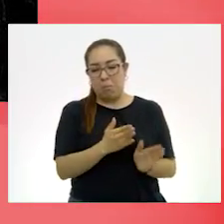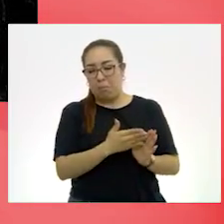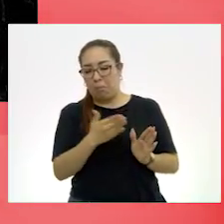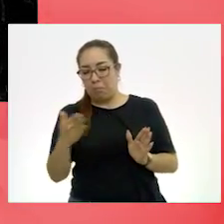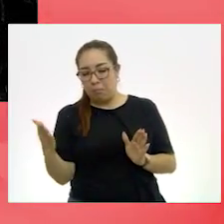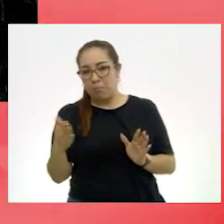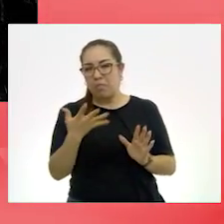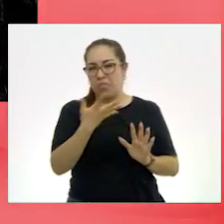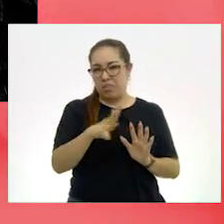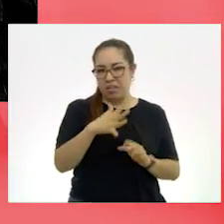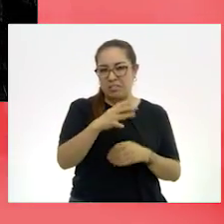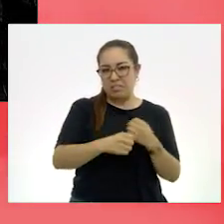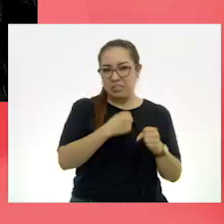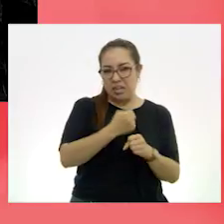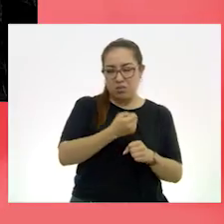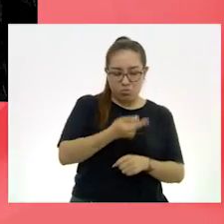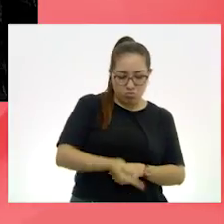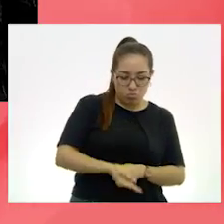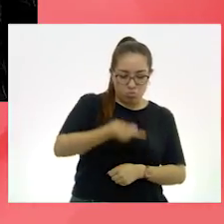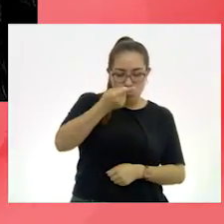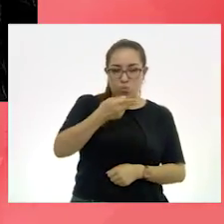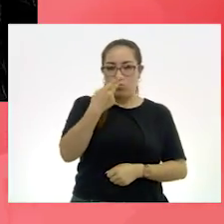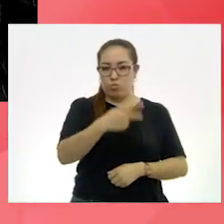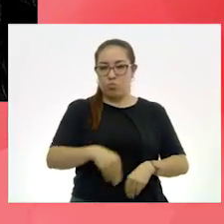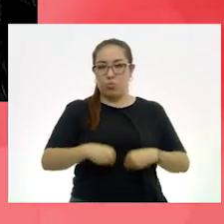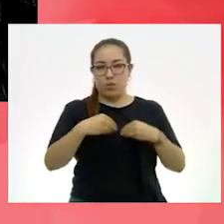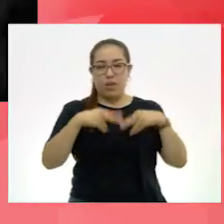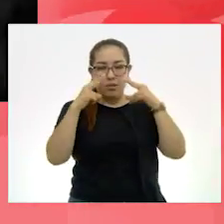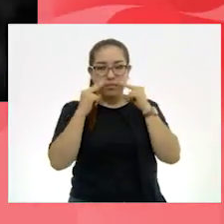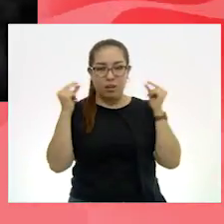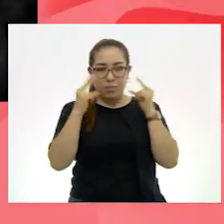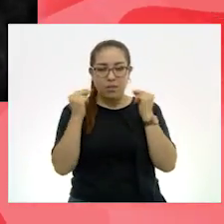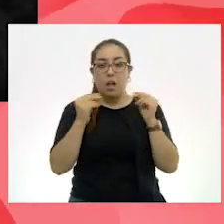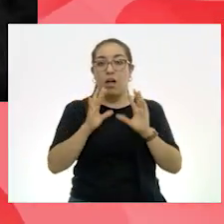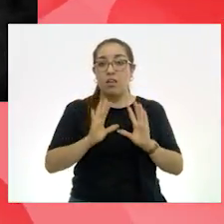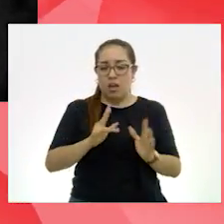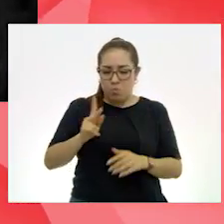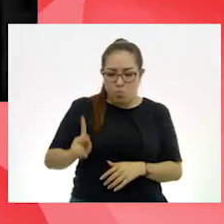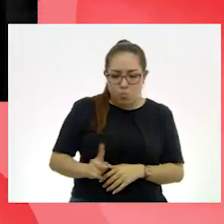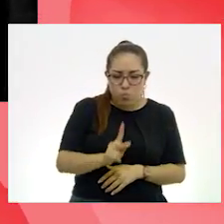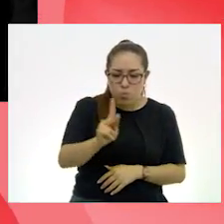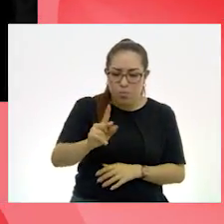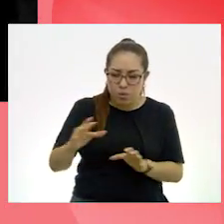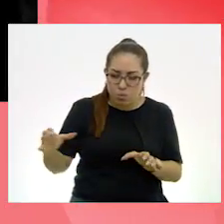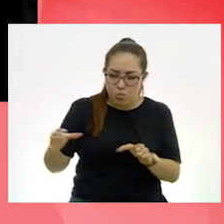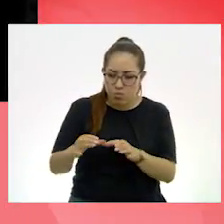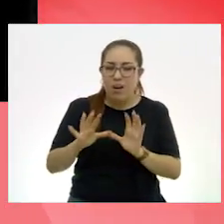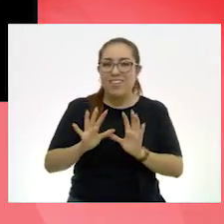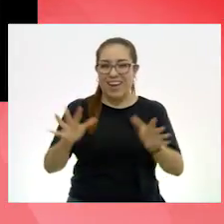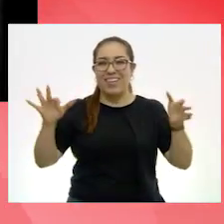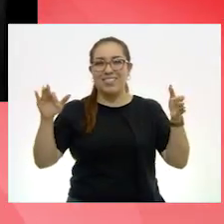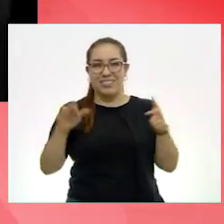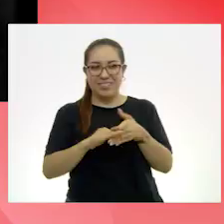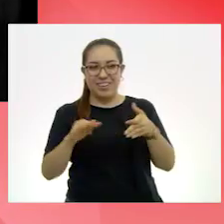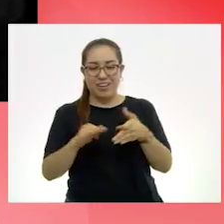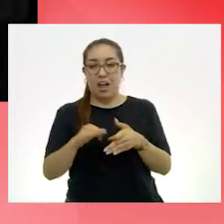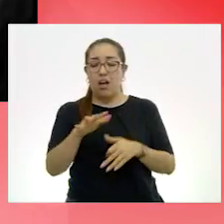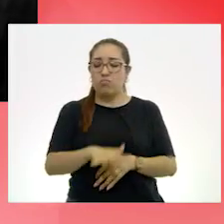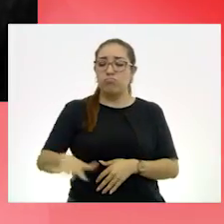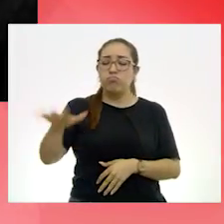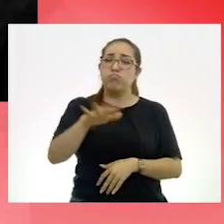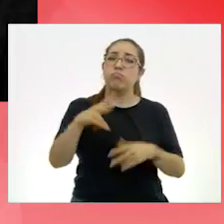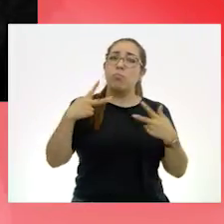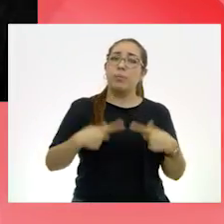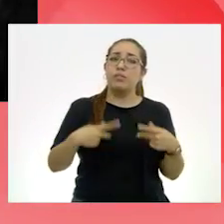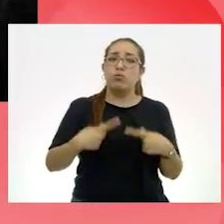decir, los primeros 10 años de vida de Zapata, ya su pueblo es un pueblo cercado. Sus habitantes son gente que